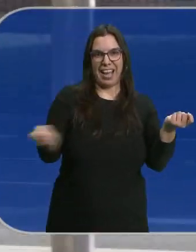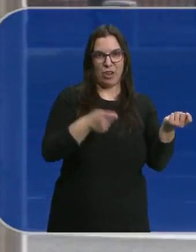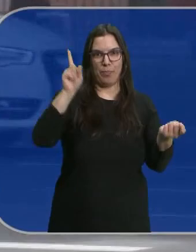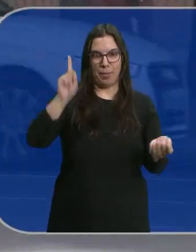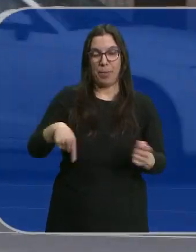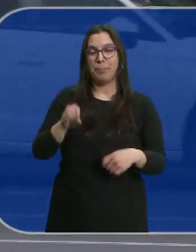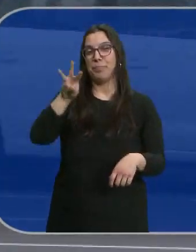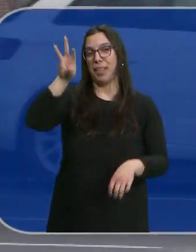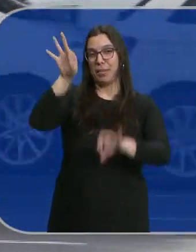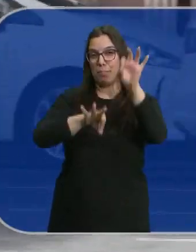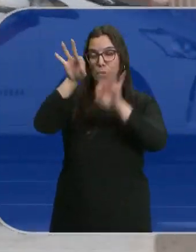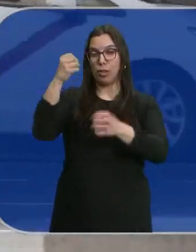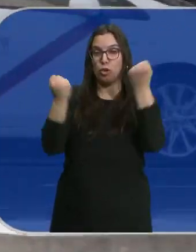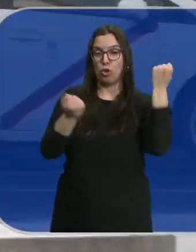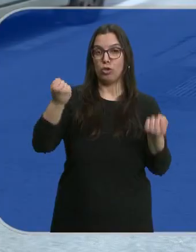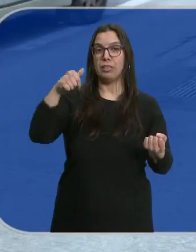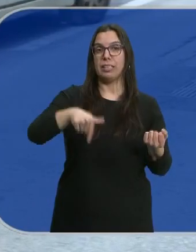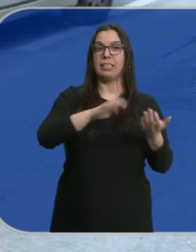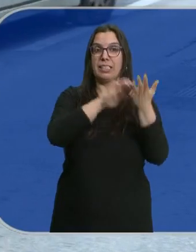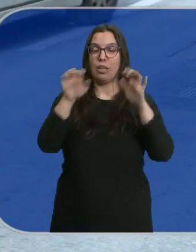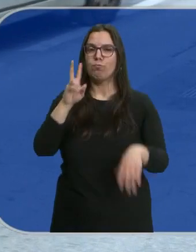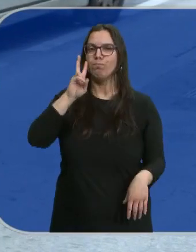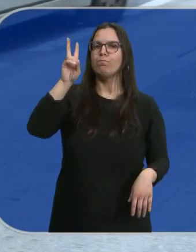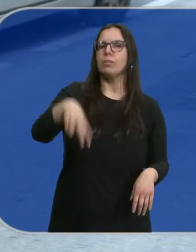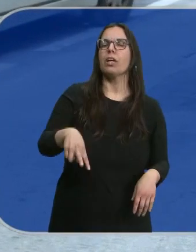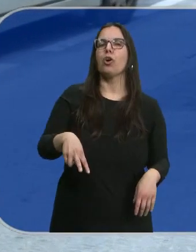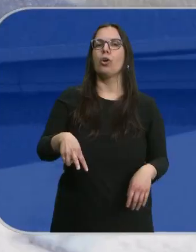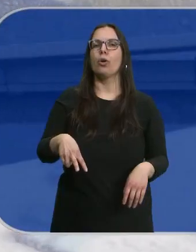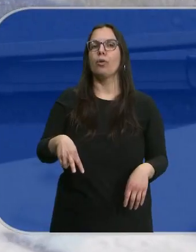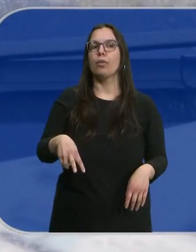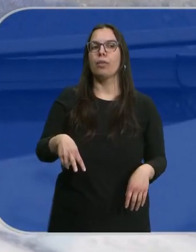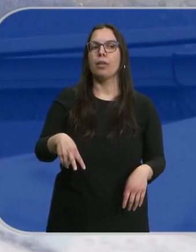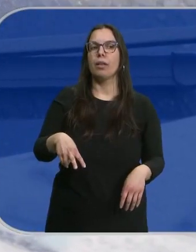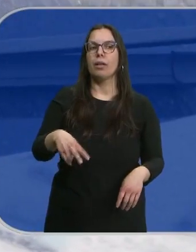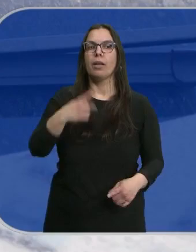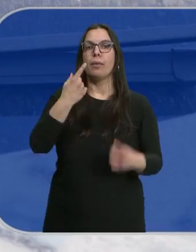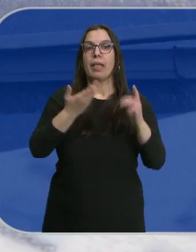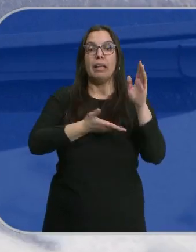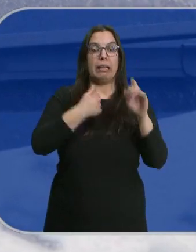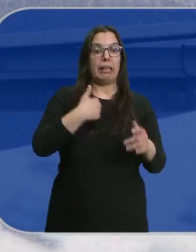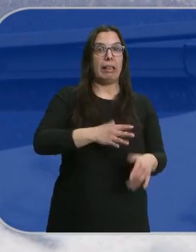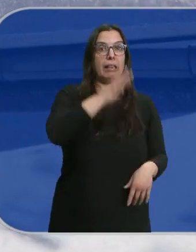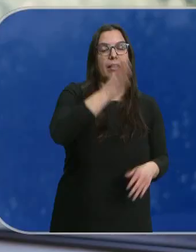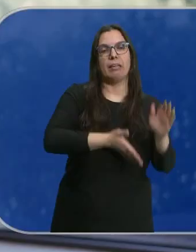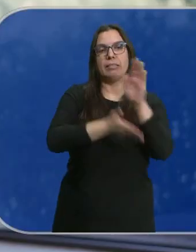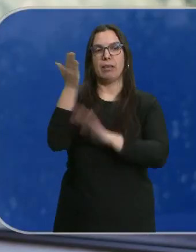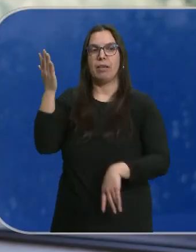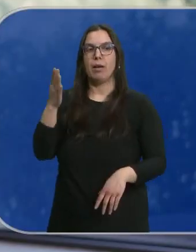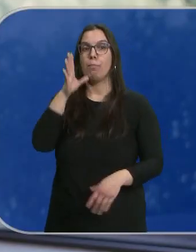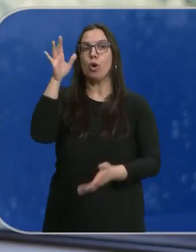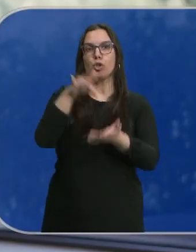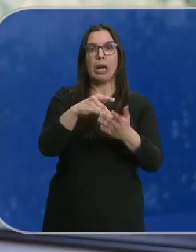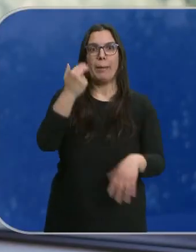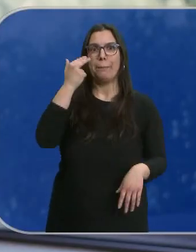El 13% de los conductores castellano y leoneses reconoce haberse marchado sin dejar sus datos. Que en ese momento sintieron miedo